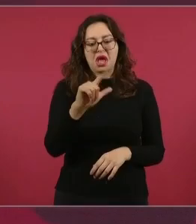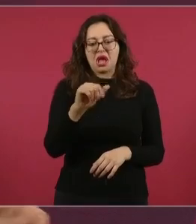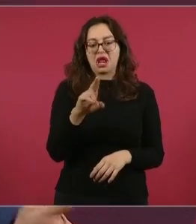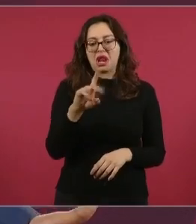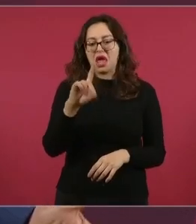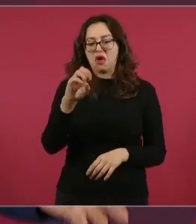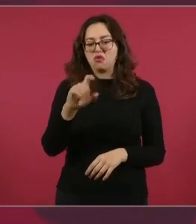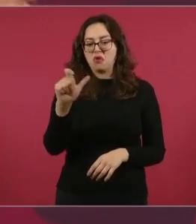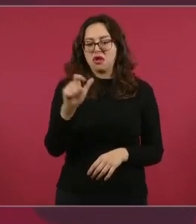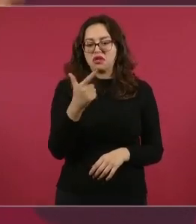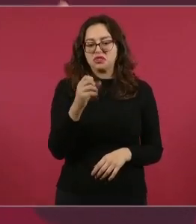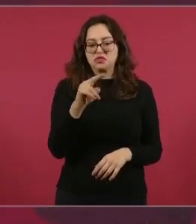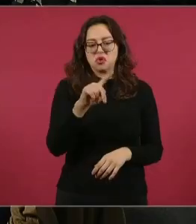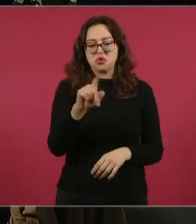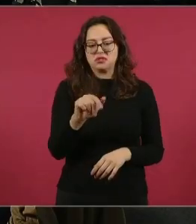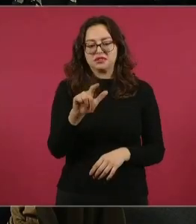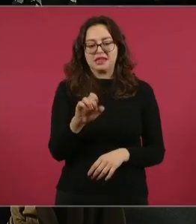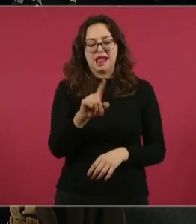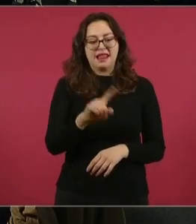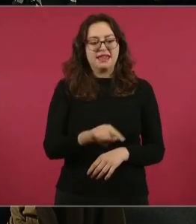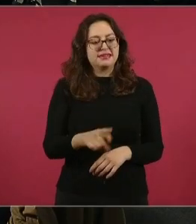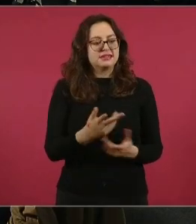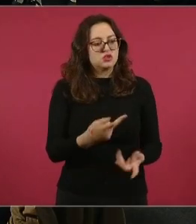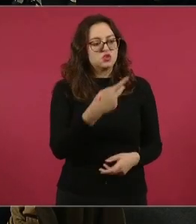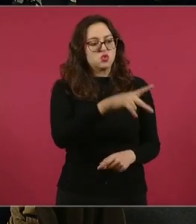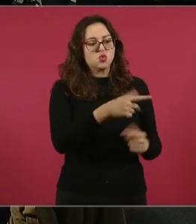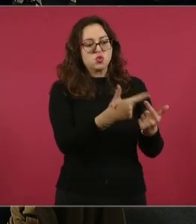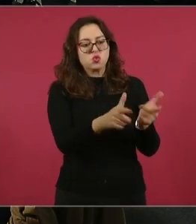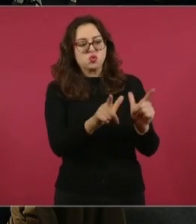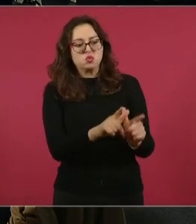Claudio con otro grupo, los mismos de ahora,